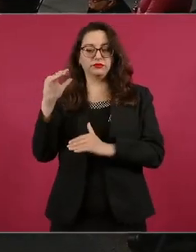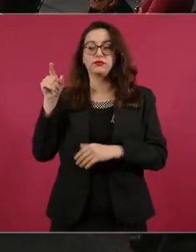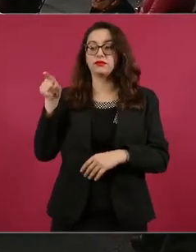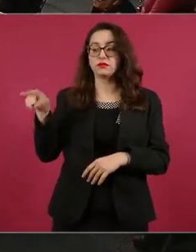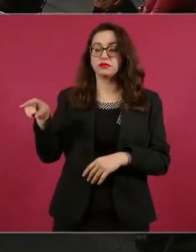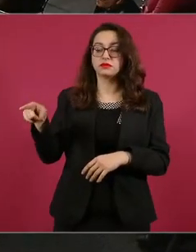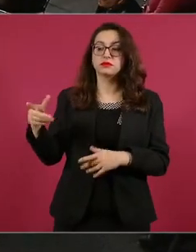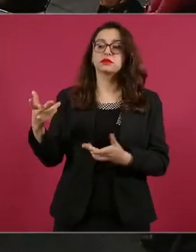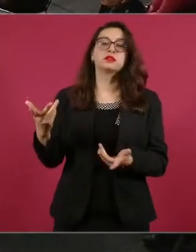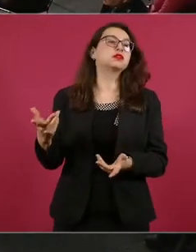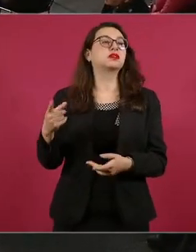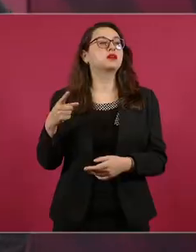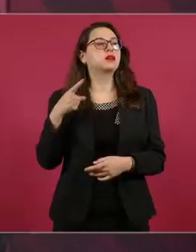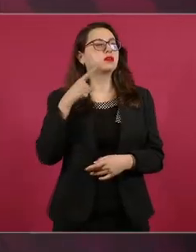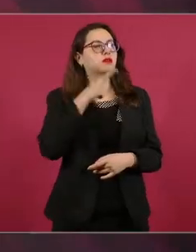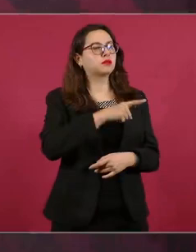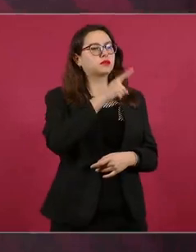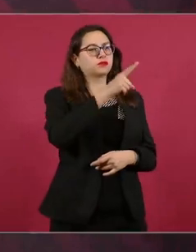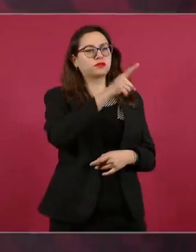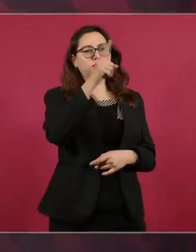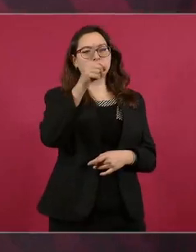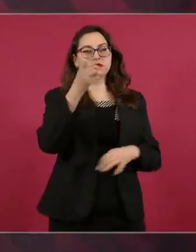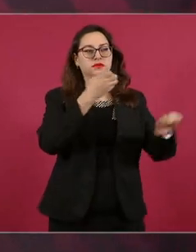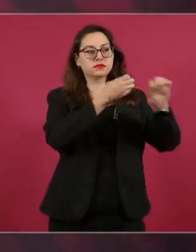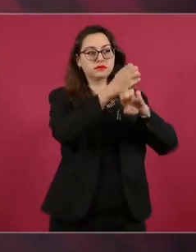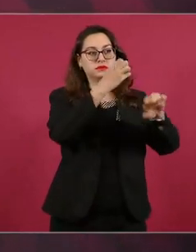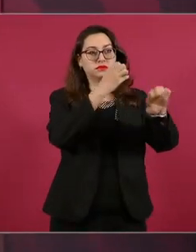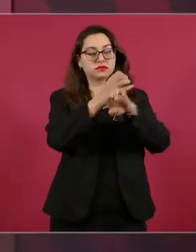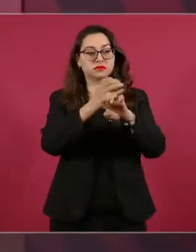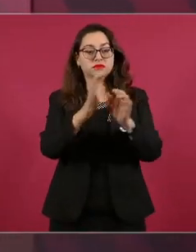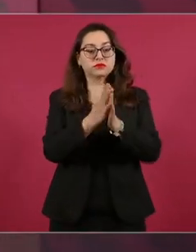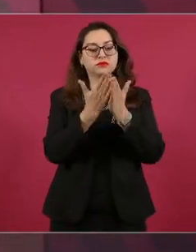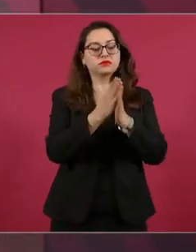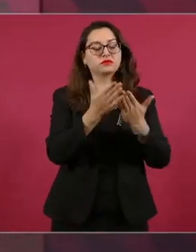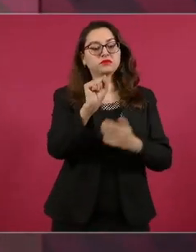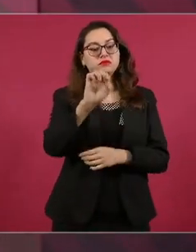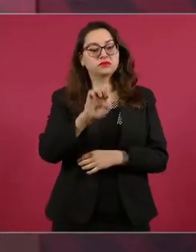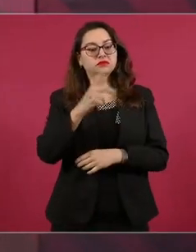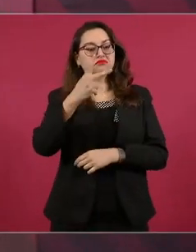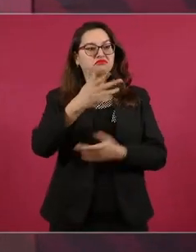tenía guardada en la gaveta de su escritorio